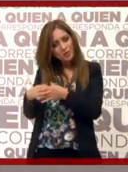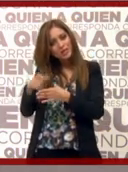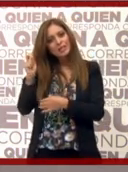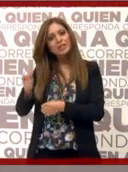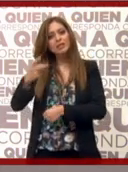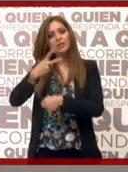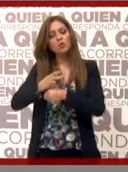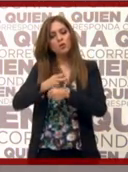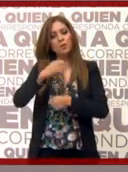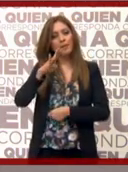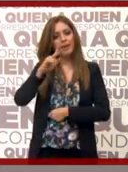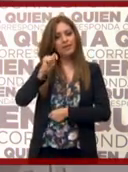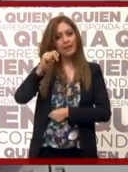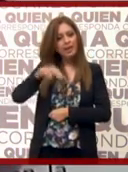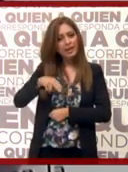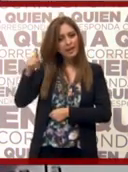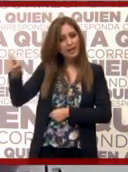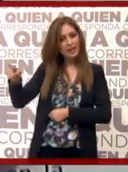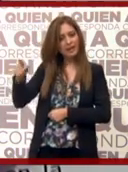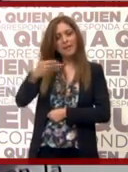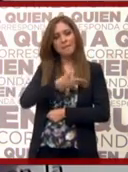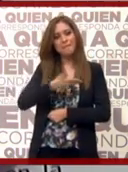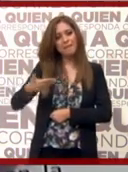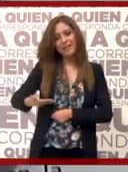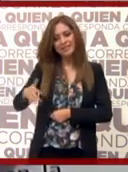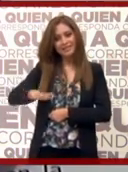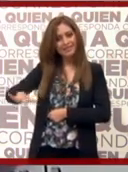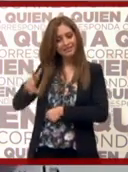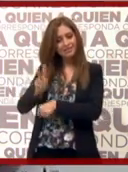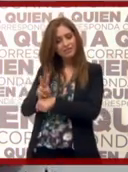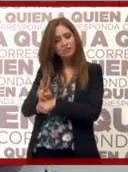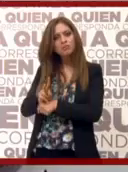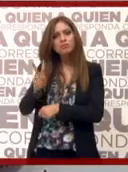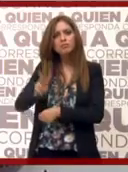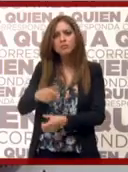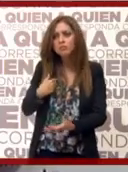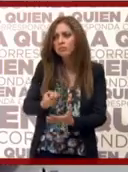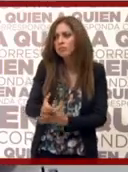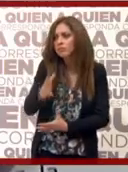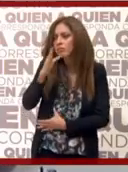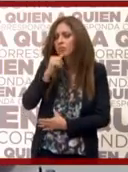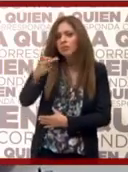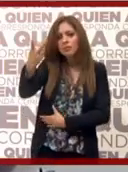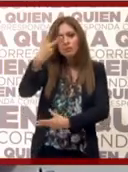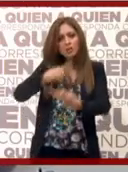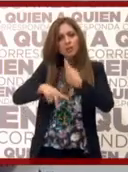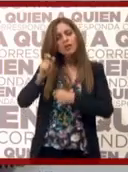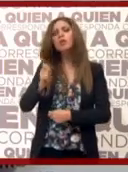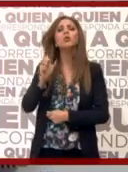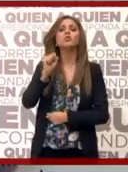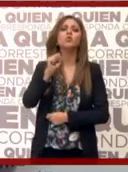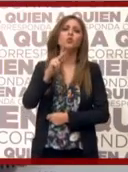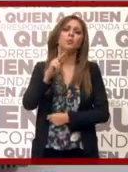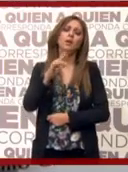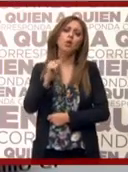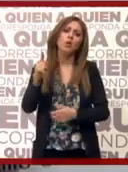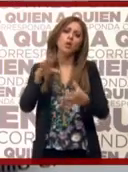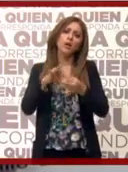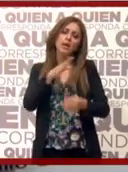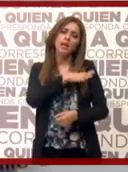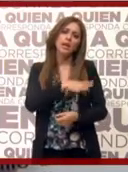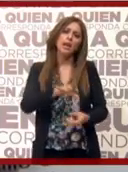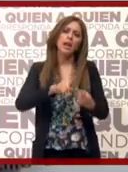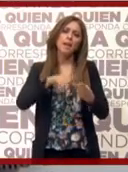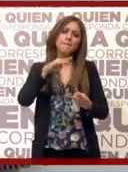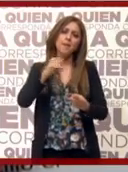segundo batallón de guardias presidenciales. No me dejan salir, no, de hecho no sé por qué. Vino mi general, bueno, mis superiores, un general, un